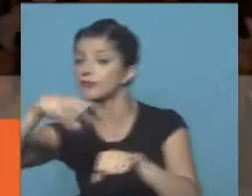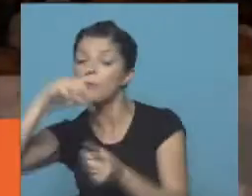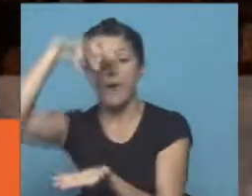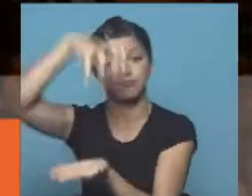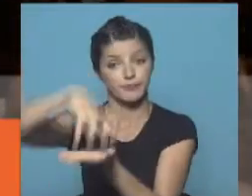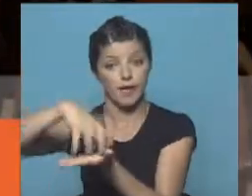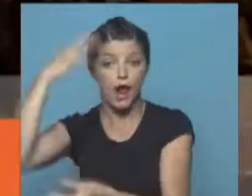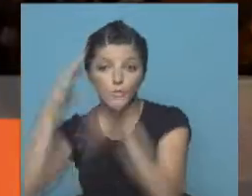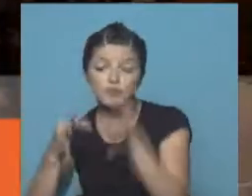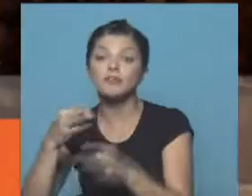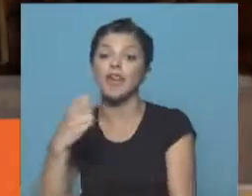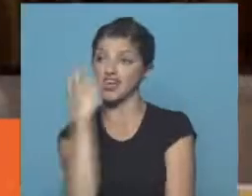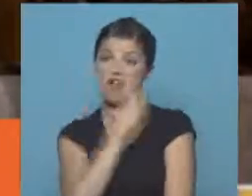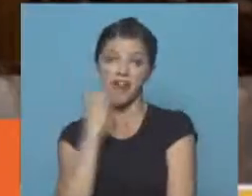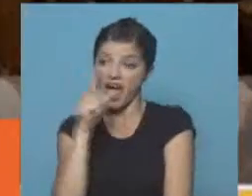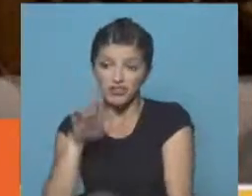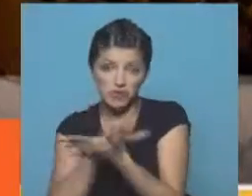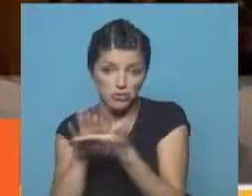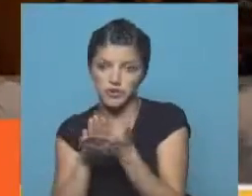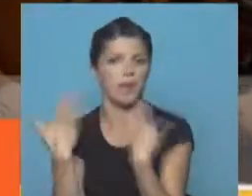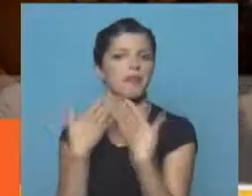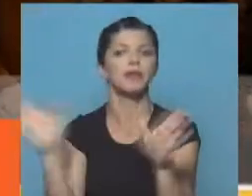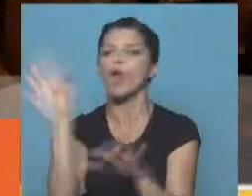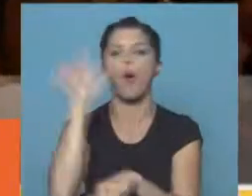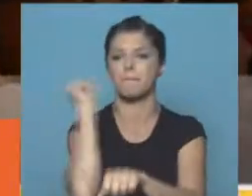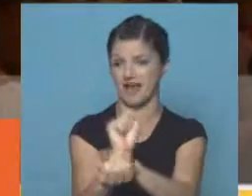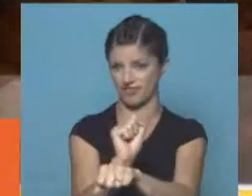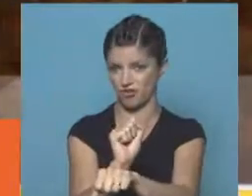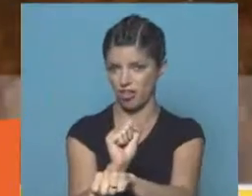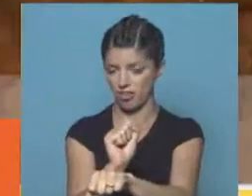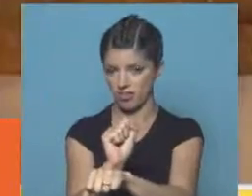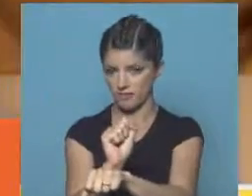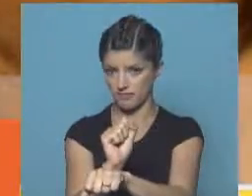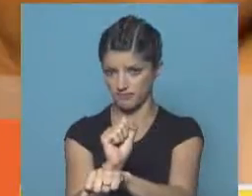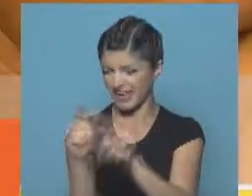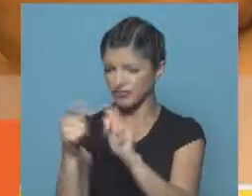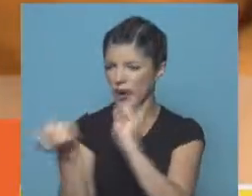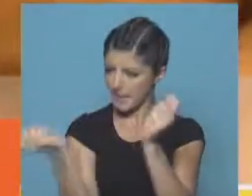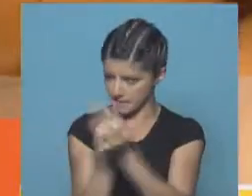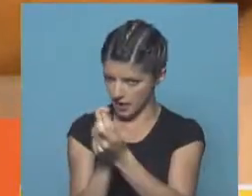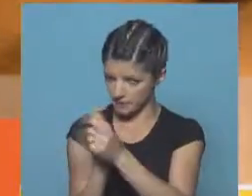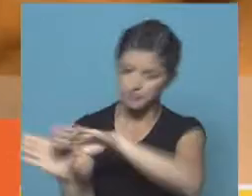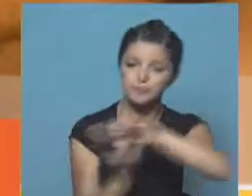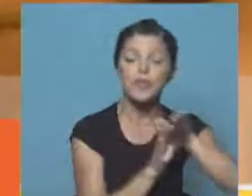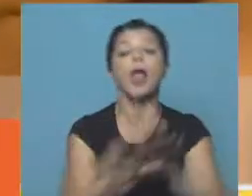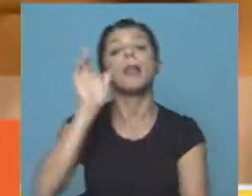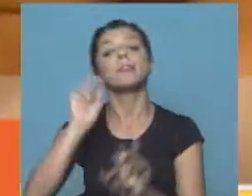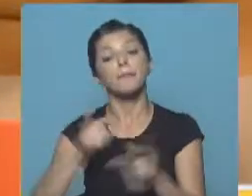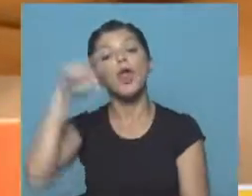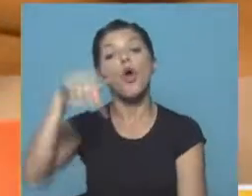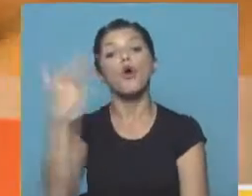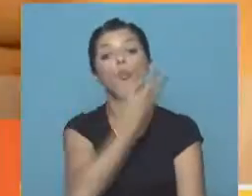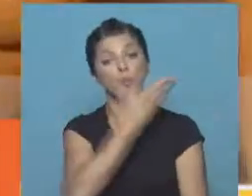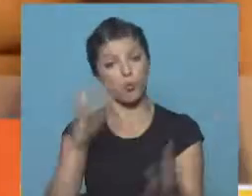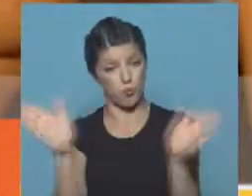y en audiencias orales se resuelva la libertad o la detención de esta persona. Por otro lado, hoy, junto con el presidente,